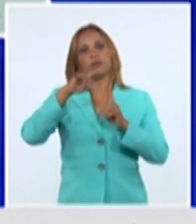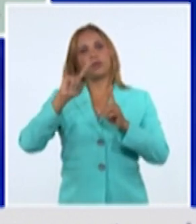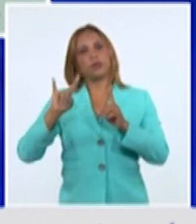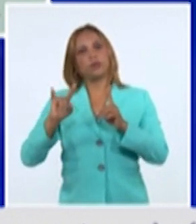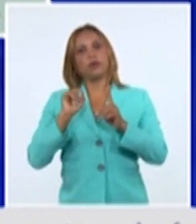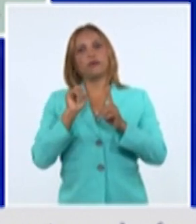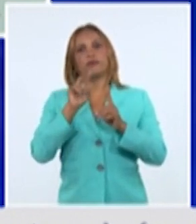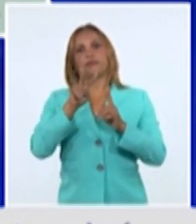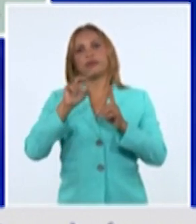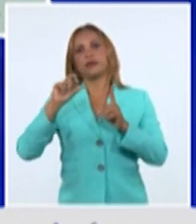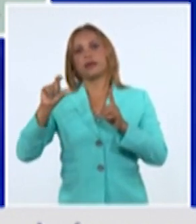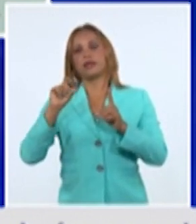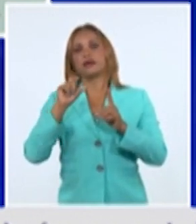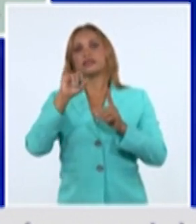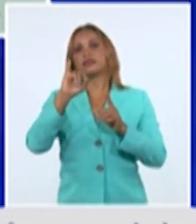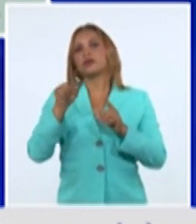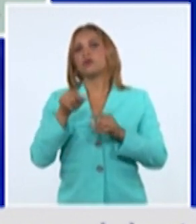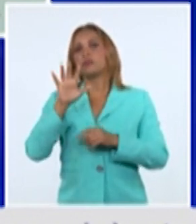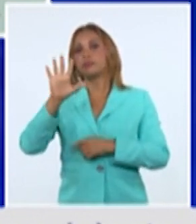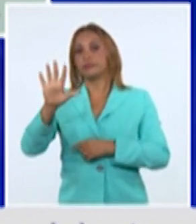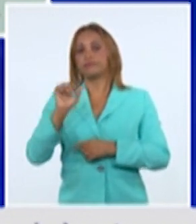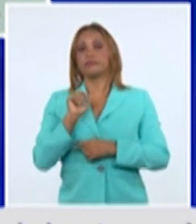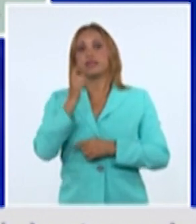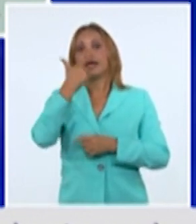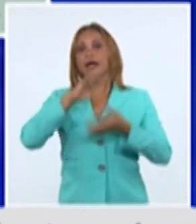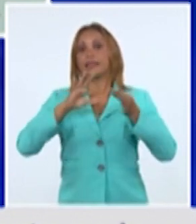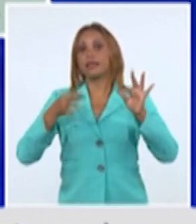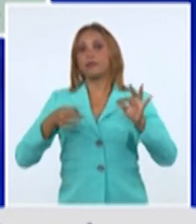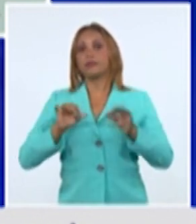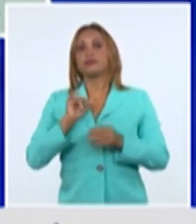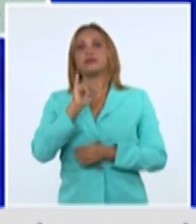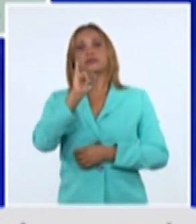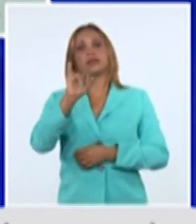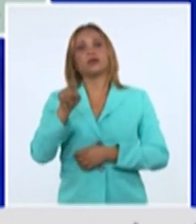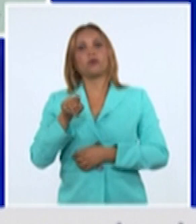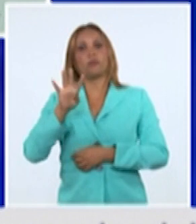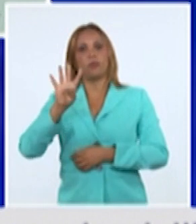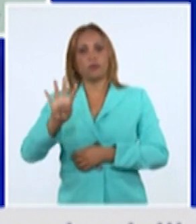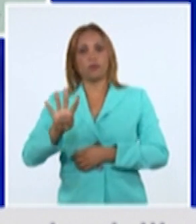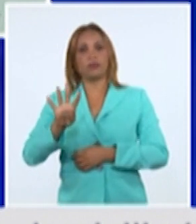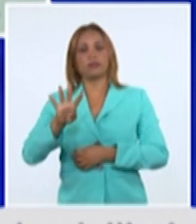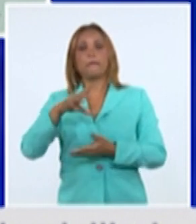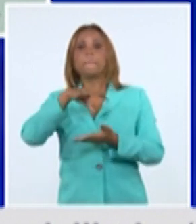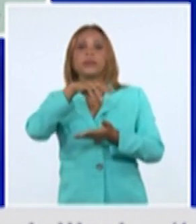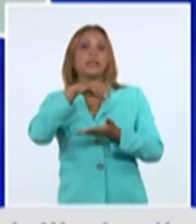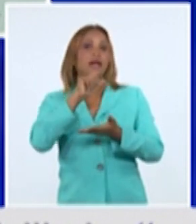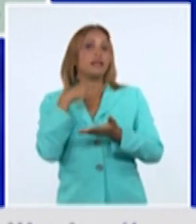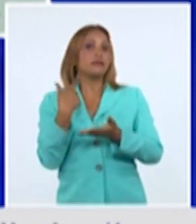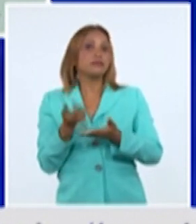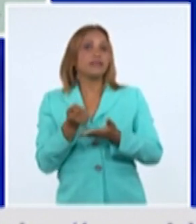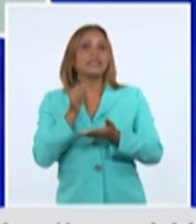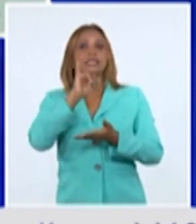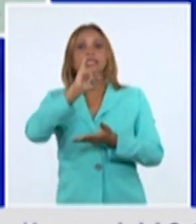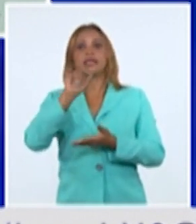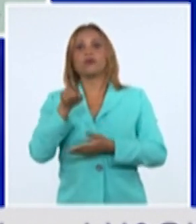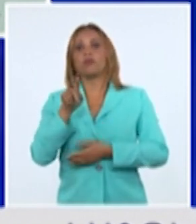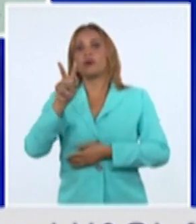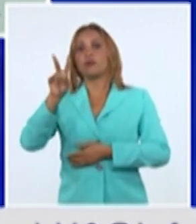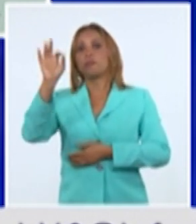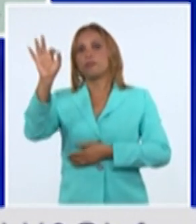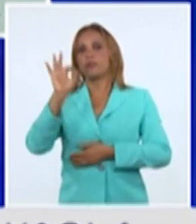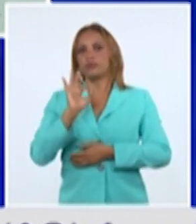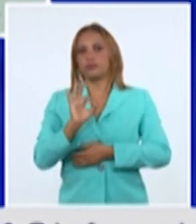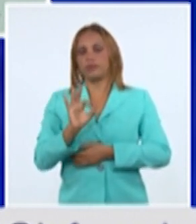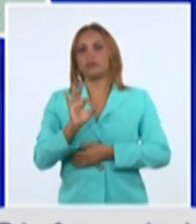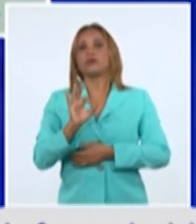Clara 6,5, Artemisa 6,4 y Pinar del Río 6,2%. De